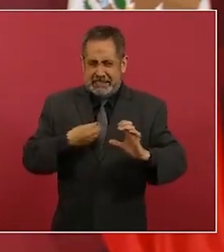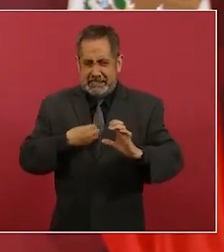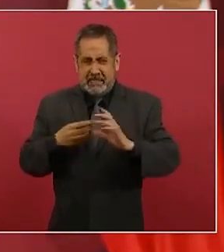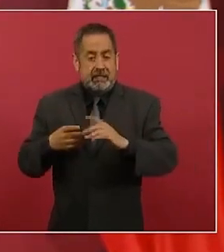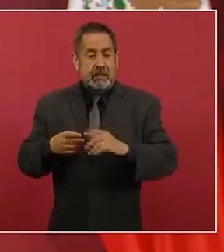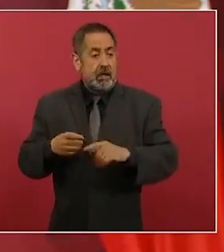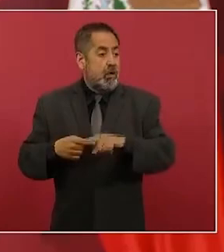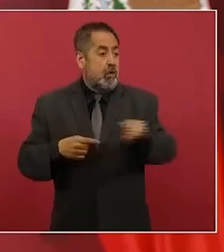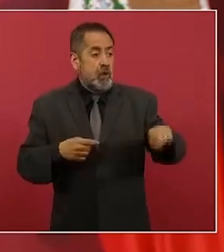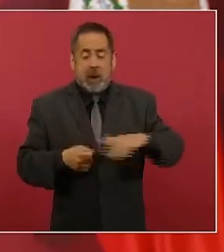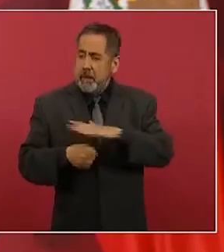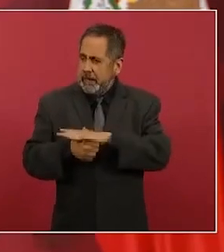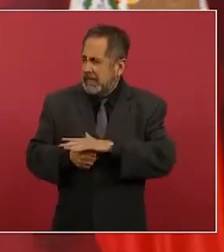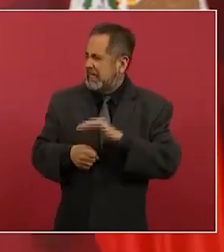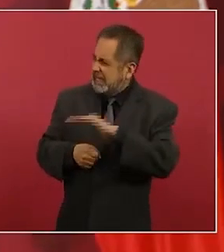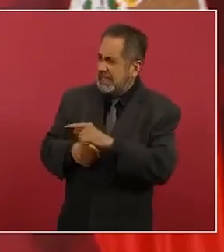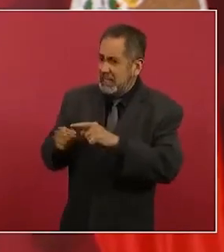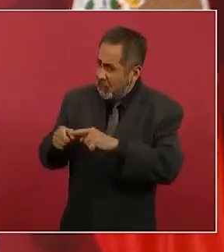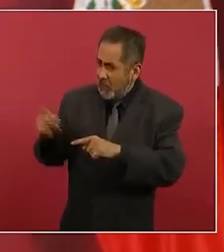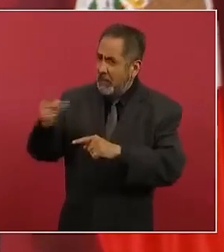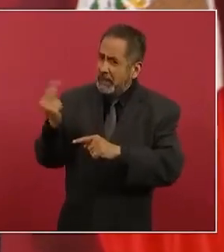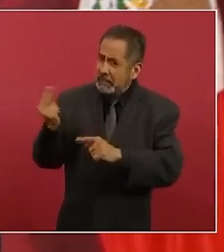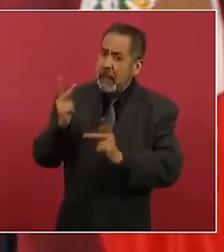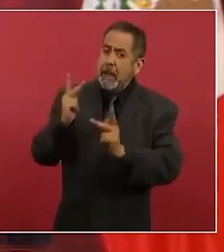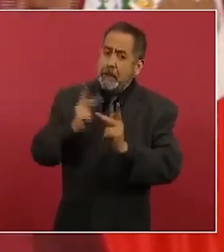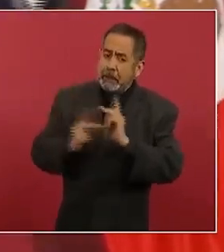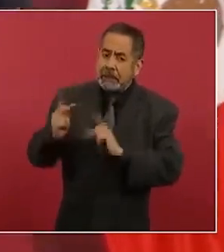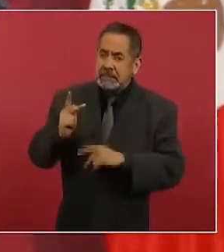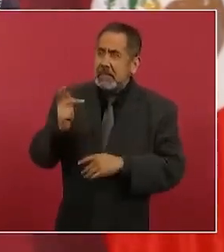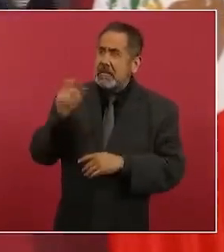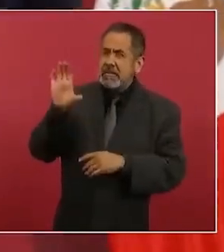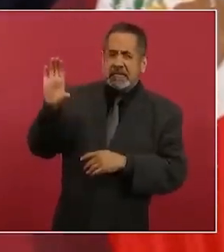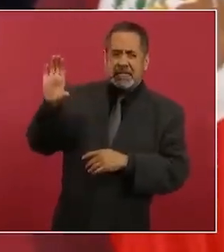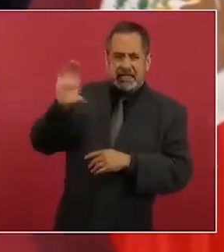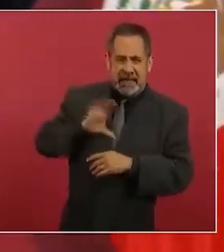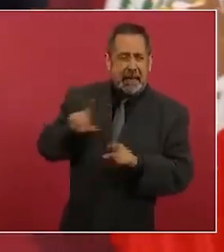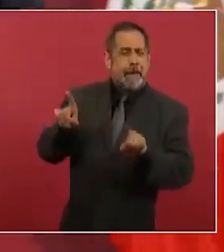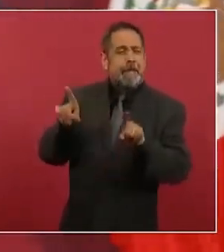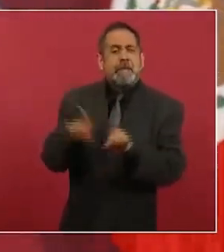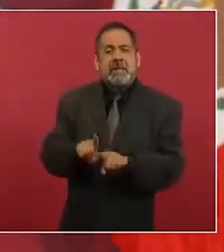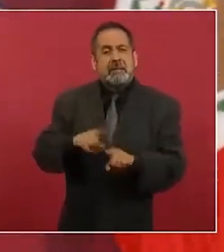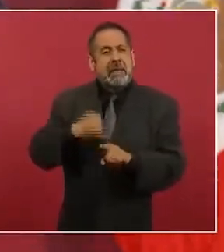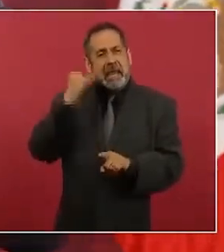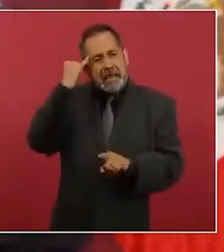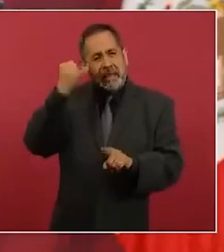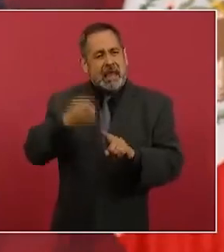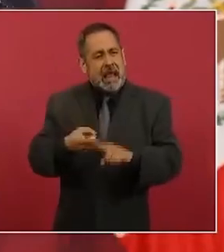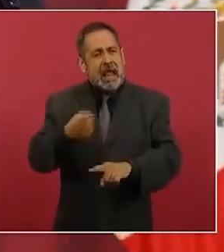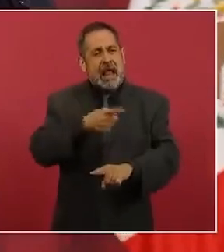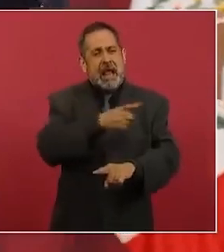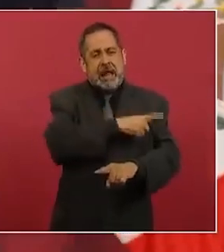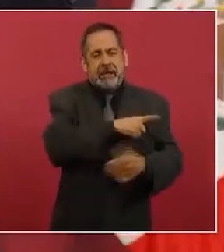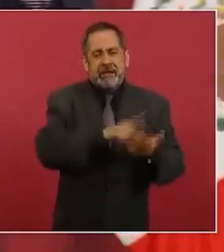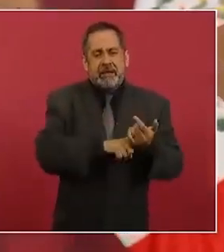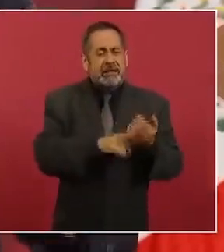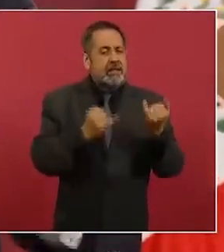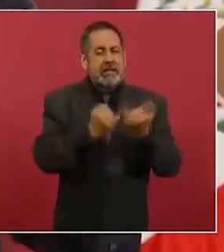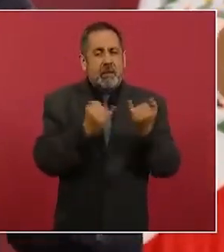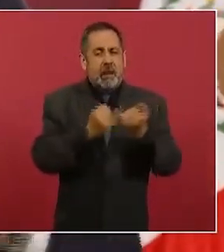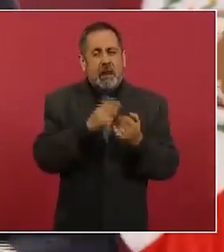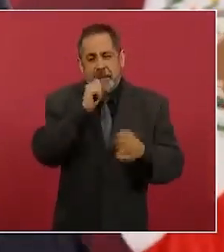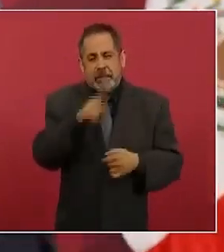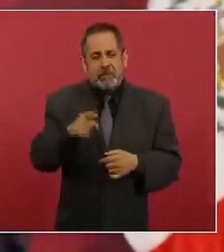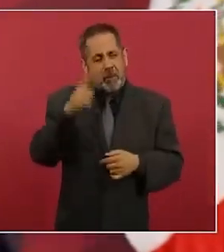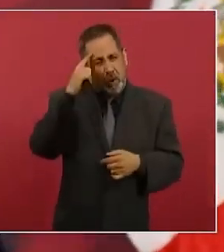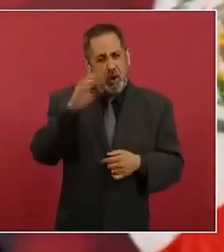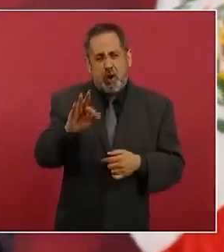las presiones porque querían que se aplicara la misma receta de cuando el FOBA aprobó,